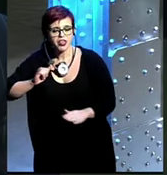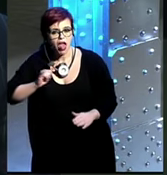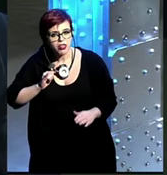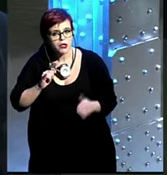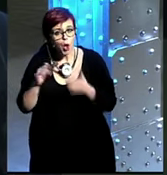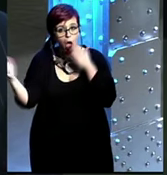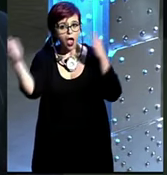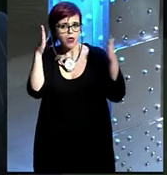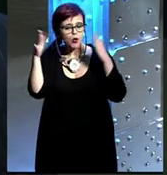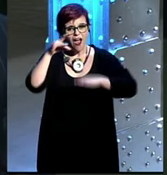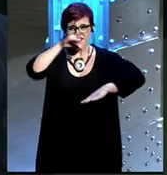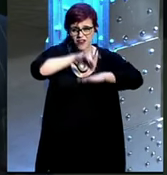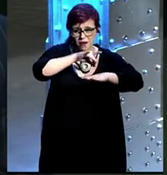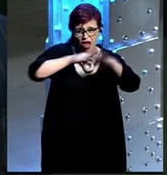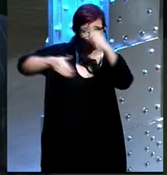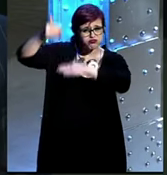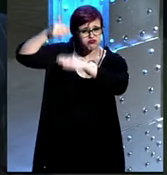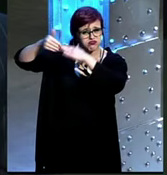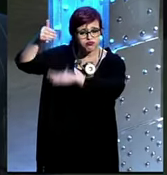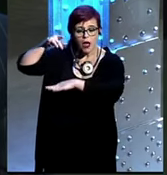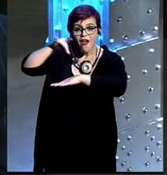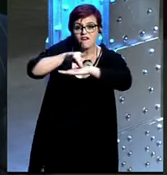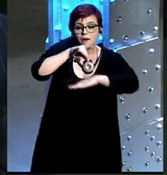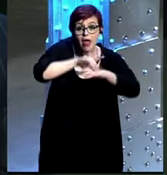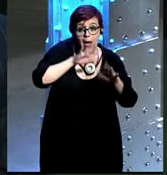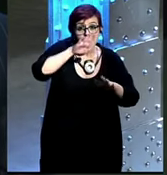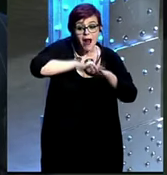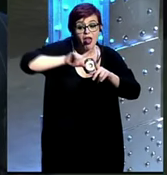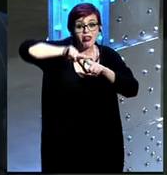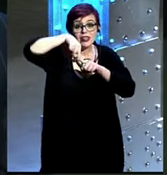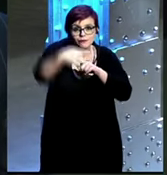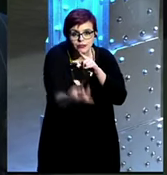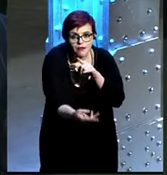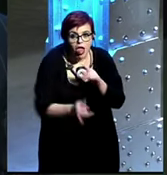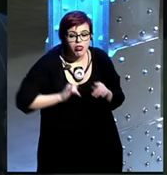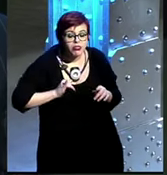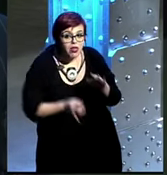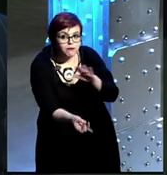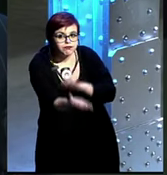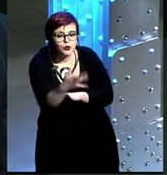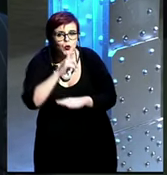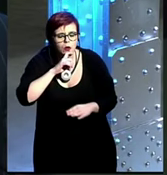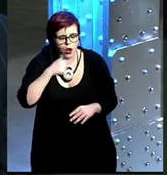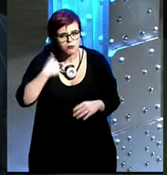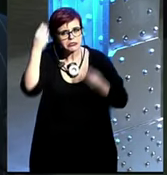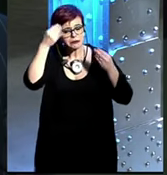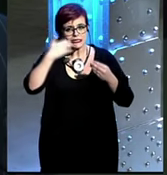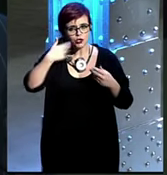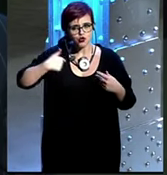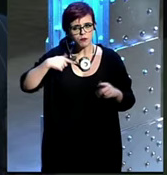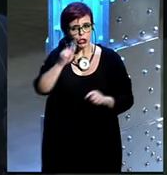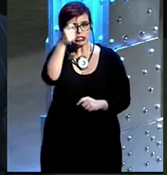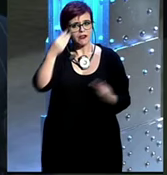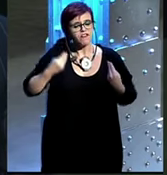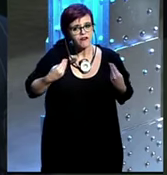entonces que están esperando a día de hoy esta transformación para convertirse en identidades? Y pensé, pues si yo he conseguido vivir todo